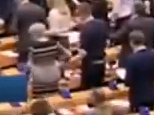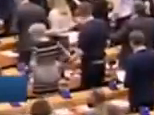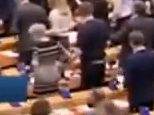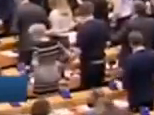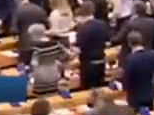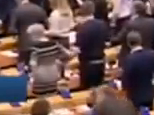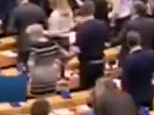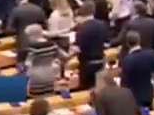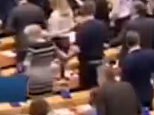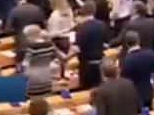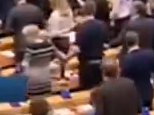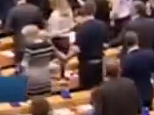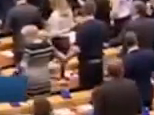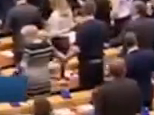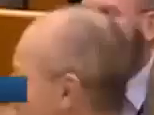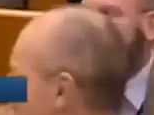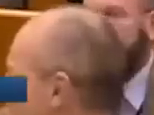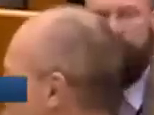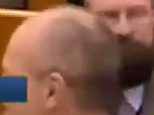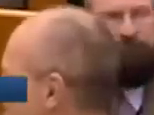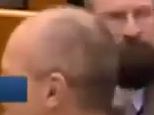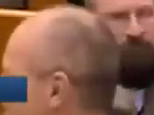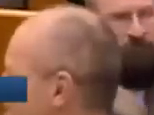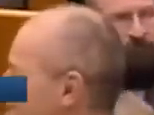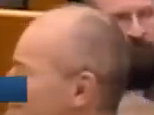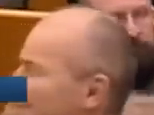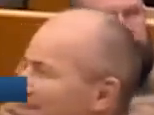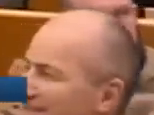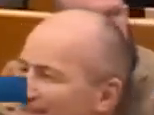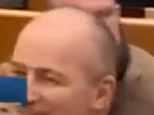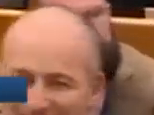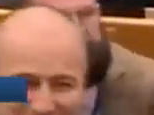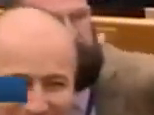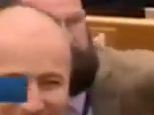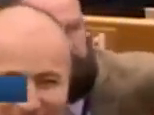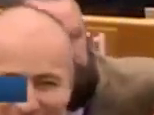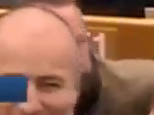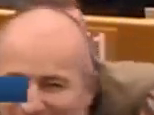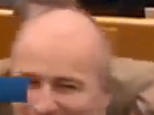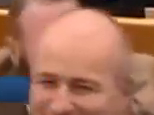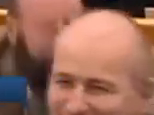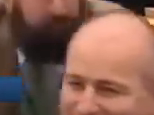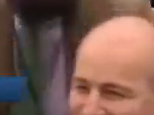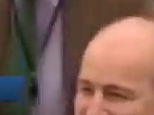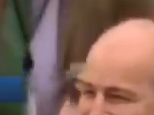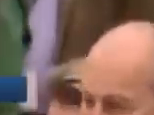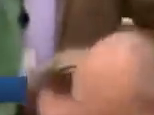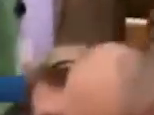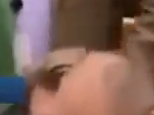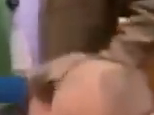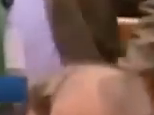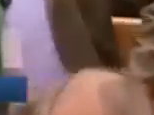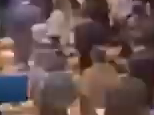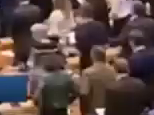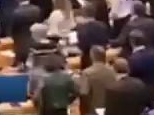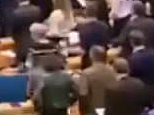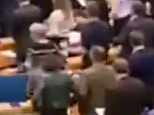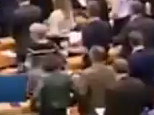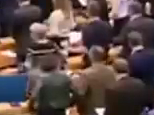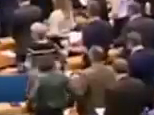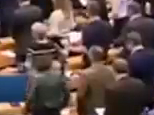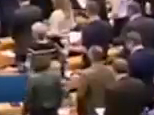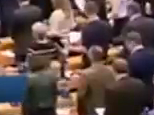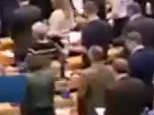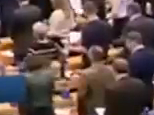En lo internacional, parlamentarios europeos ratificaron acuerdo del Brexit. Reino Unido se va este viernes y hoy la mayoría de